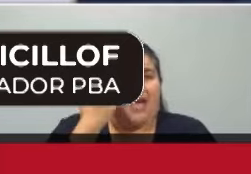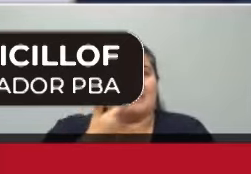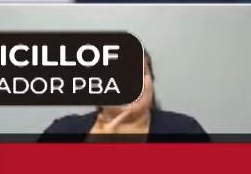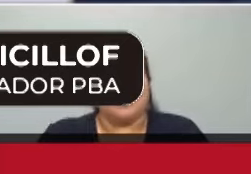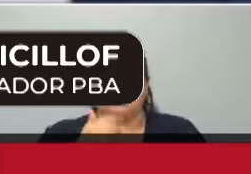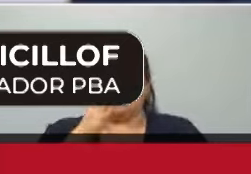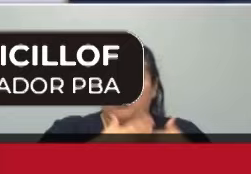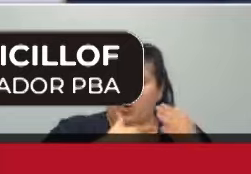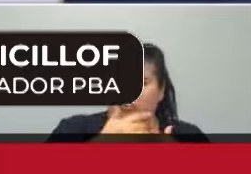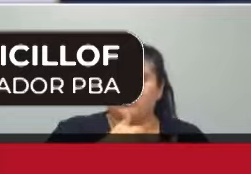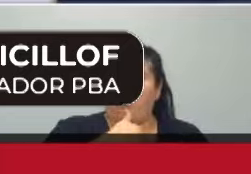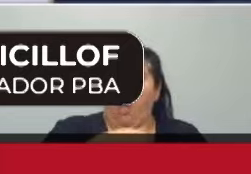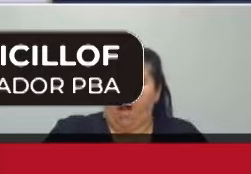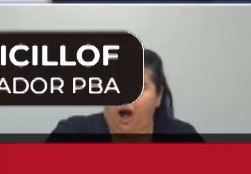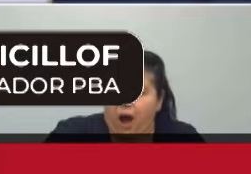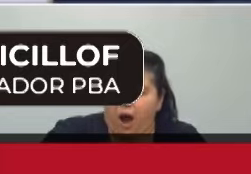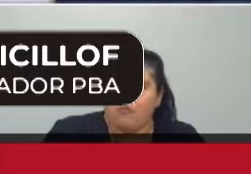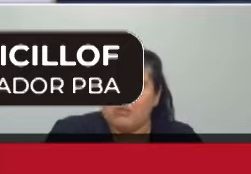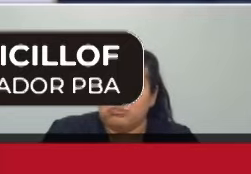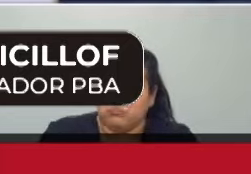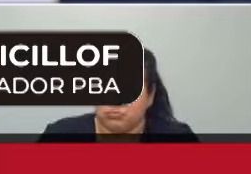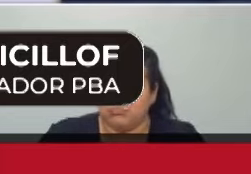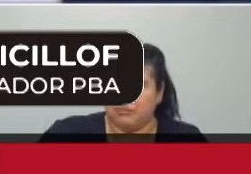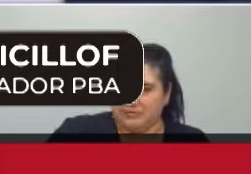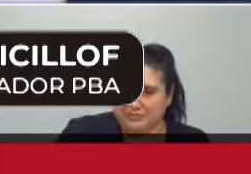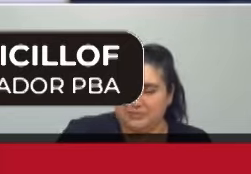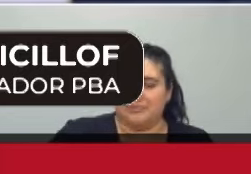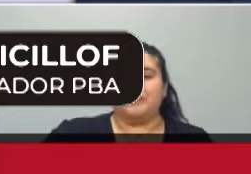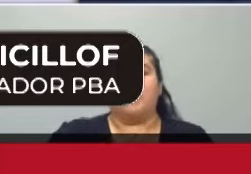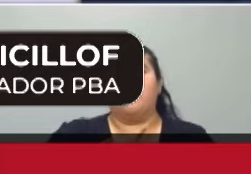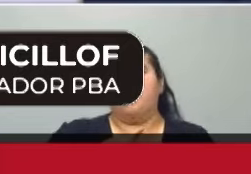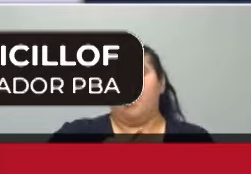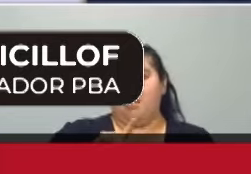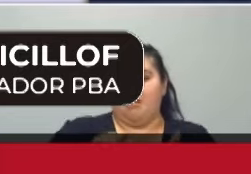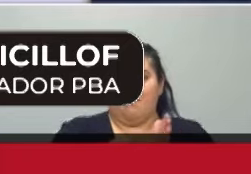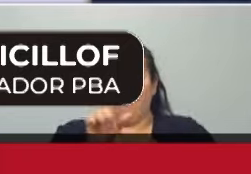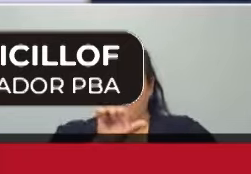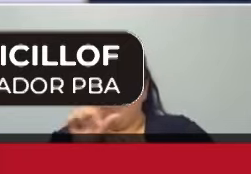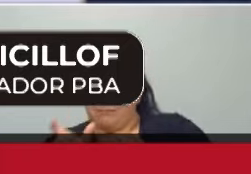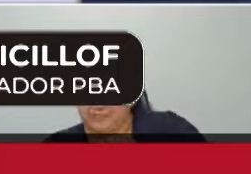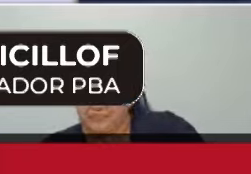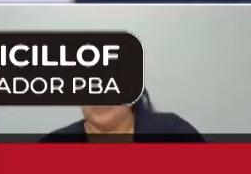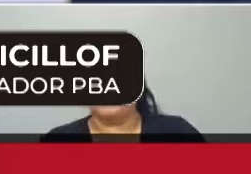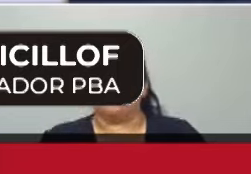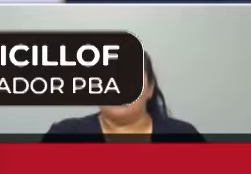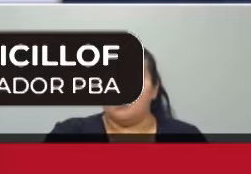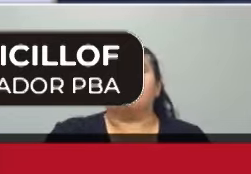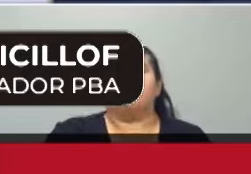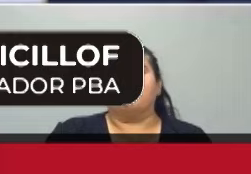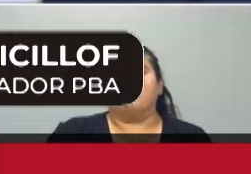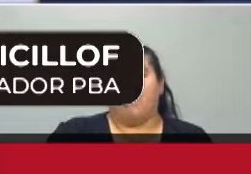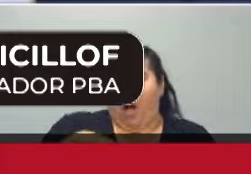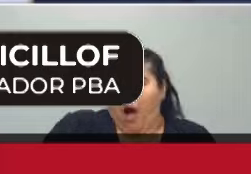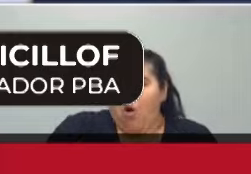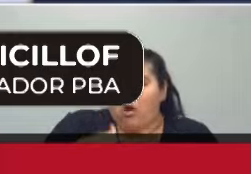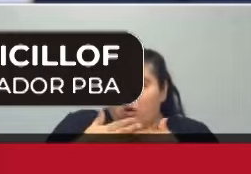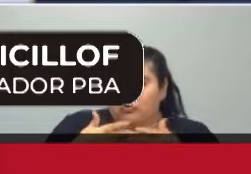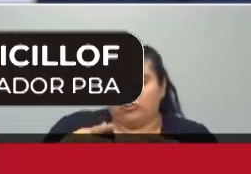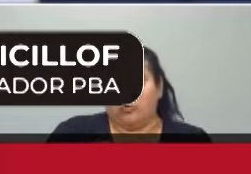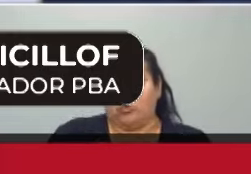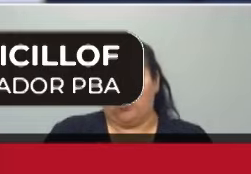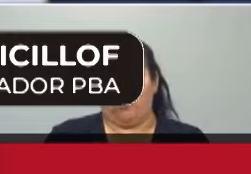saneamiento en buena parte de los distritos del conurbano bonaerense que hoy se ha suspendido